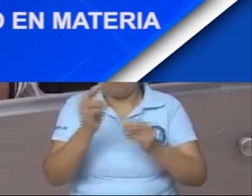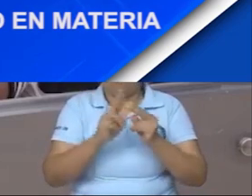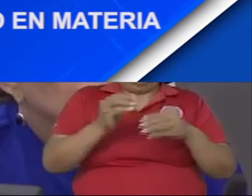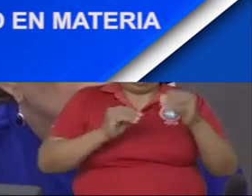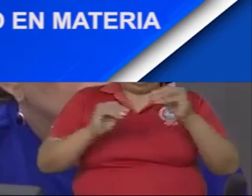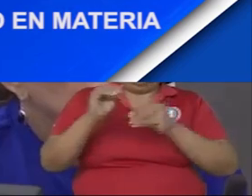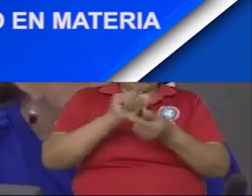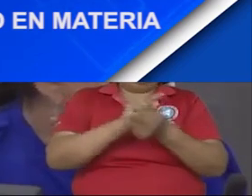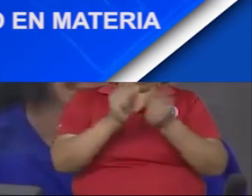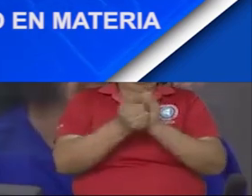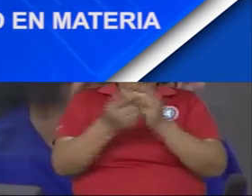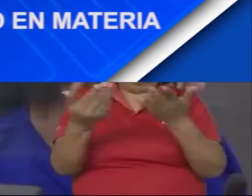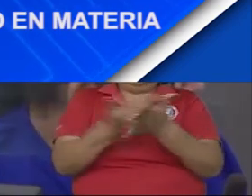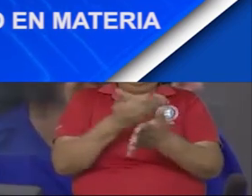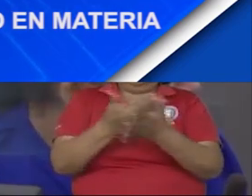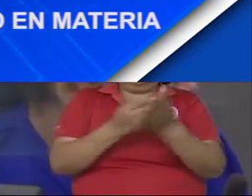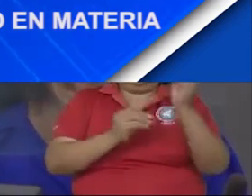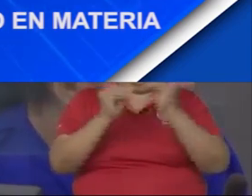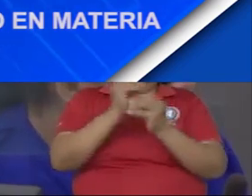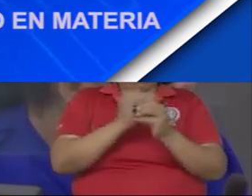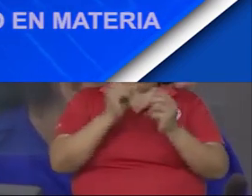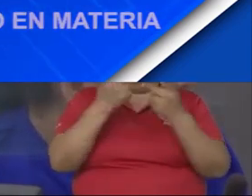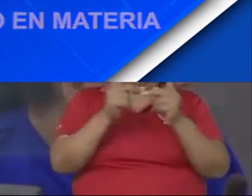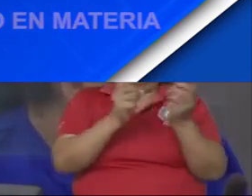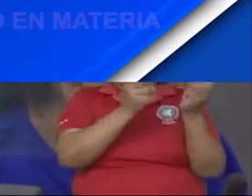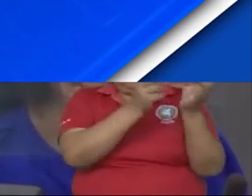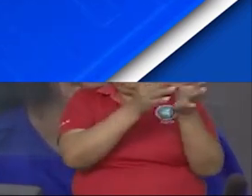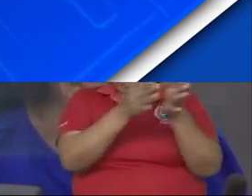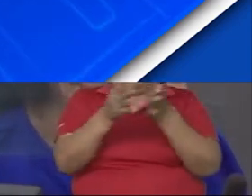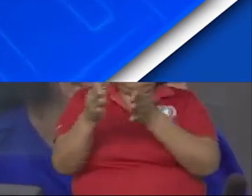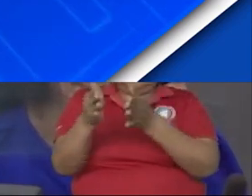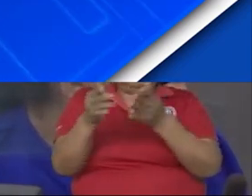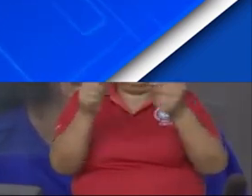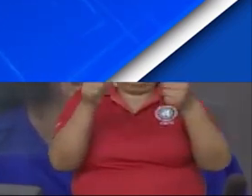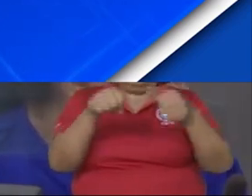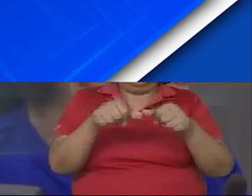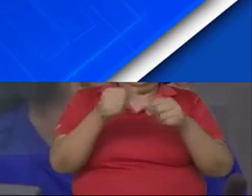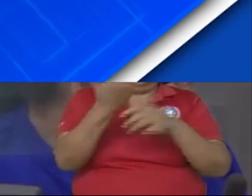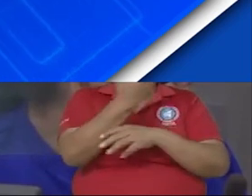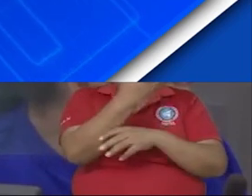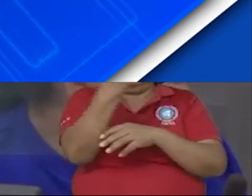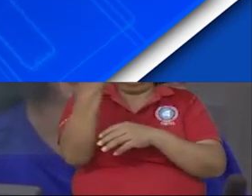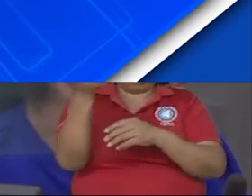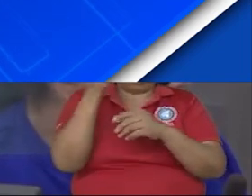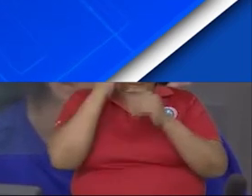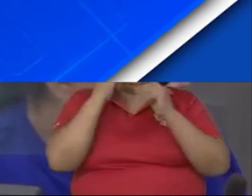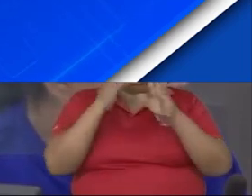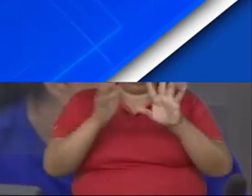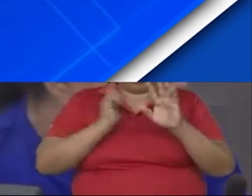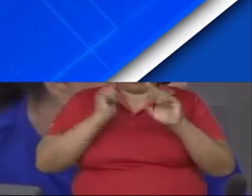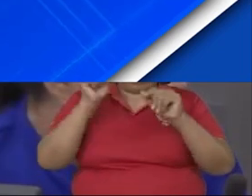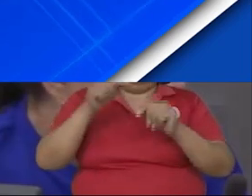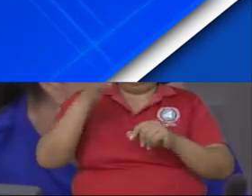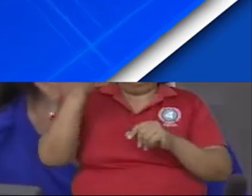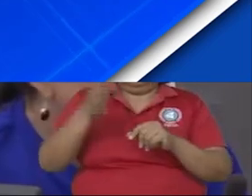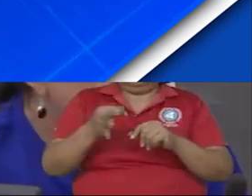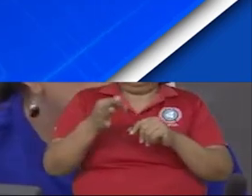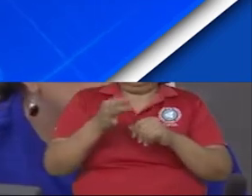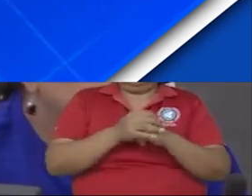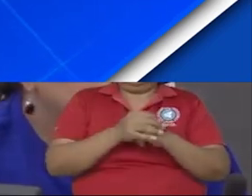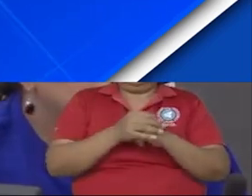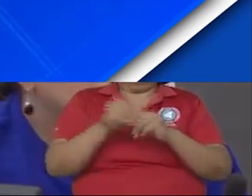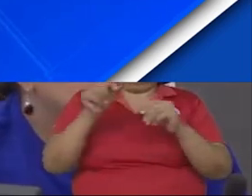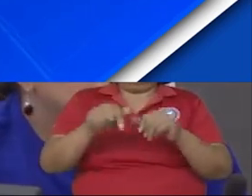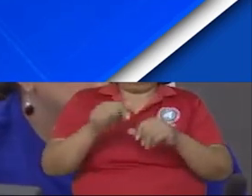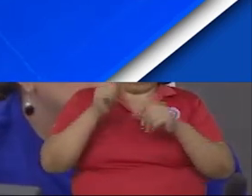nutricional. Con un ordenamiento jurídico ambiental que garantiza